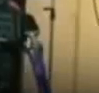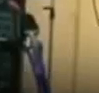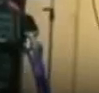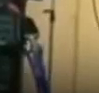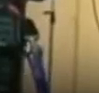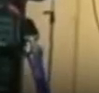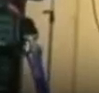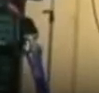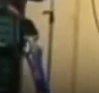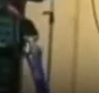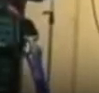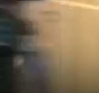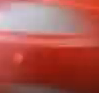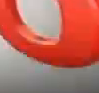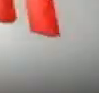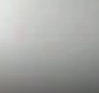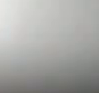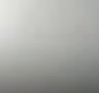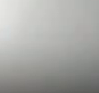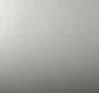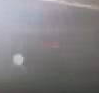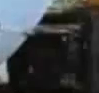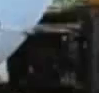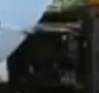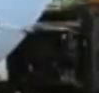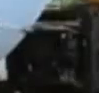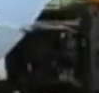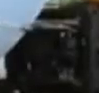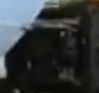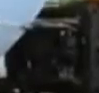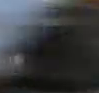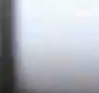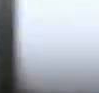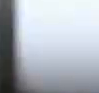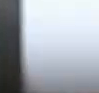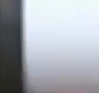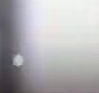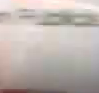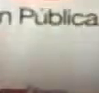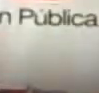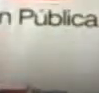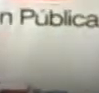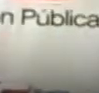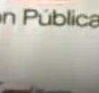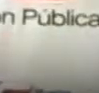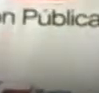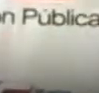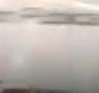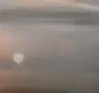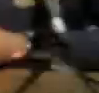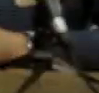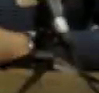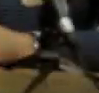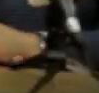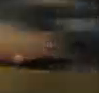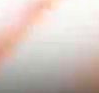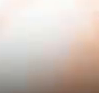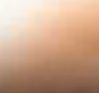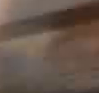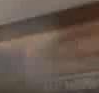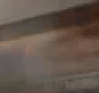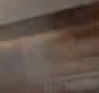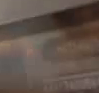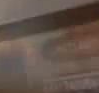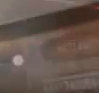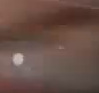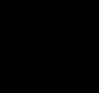Las recientes denuncias sobre la deficiente administración de los medios públicos e incautados ha provocado que su rol en la sociedad sea cuestionado.